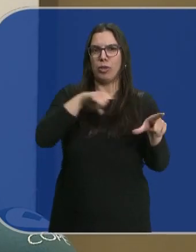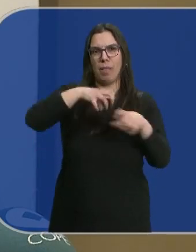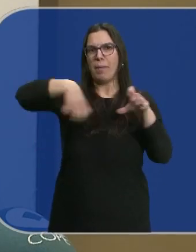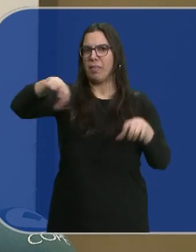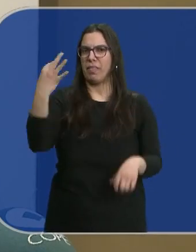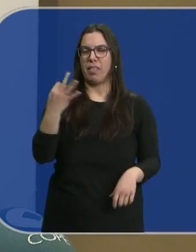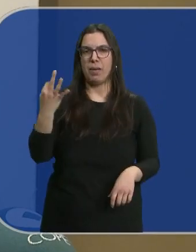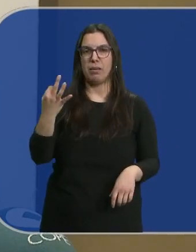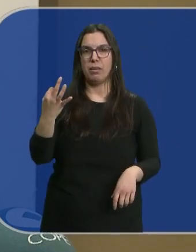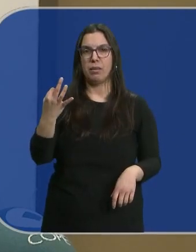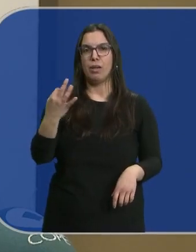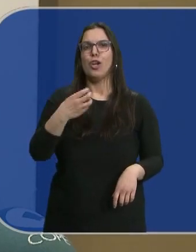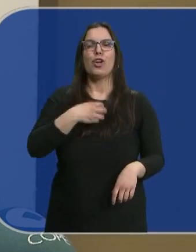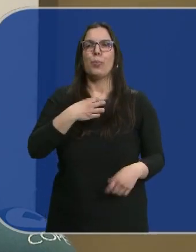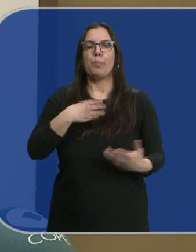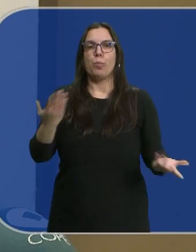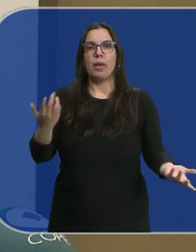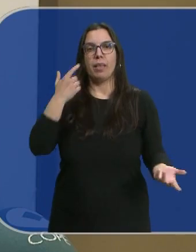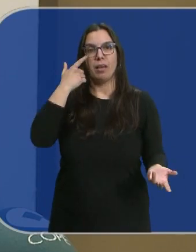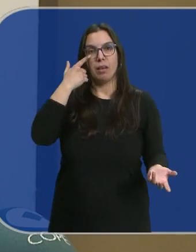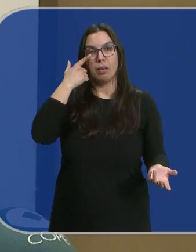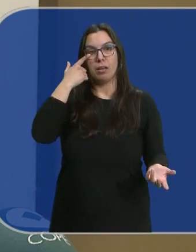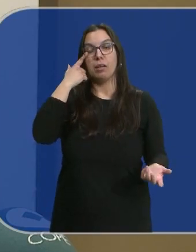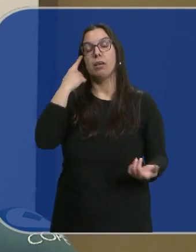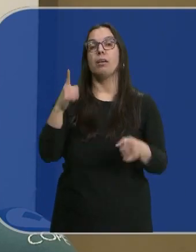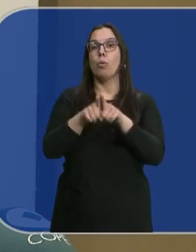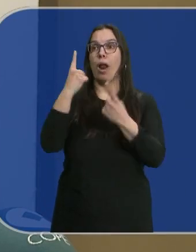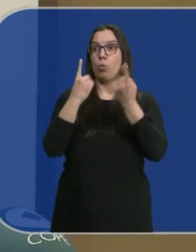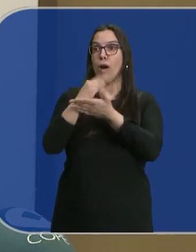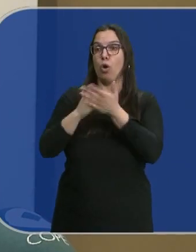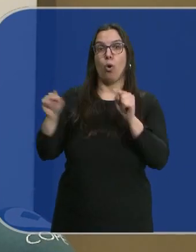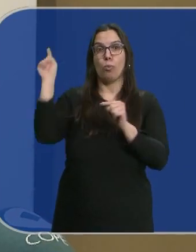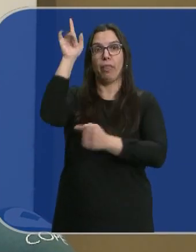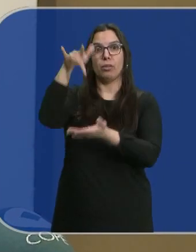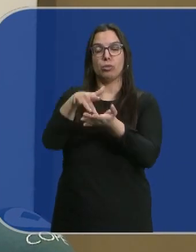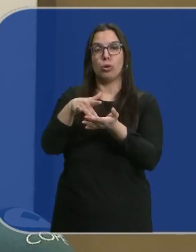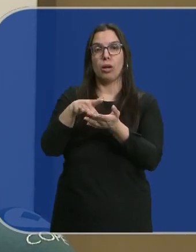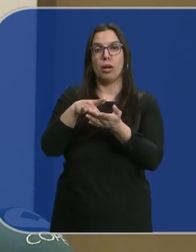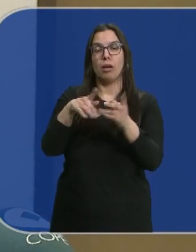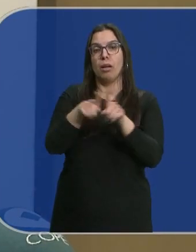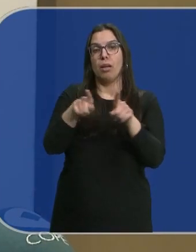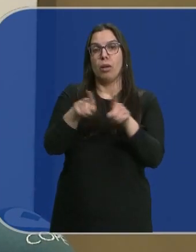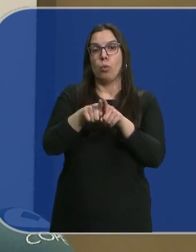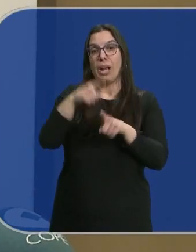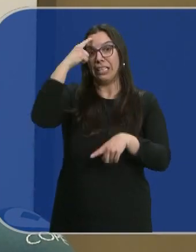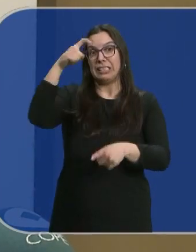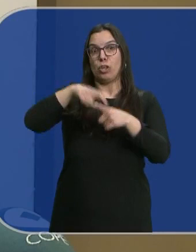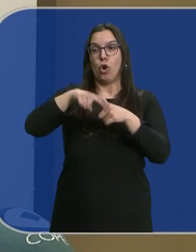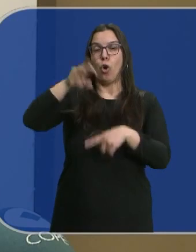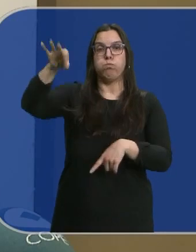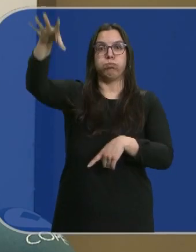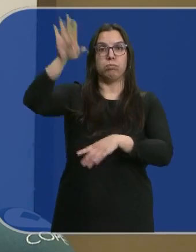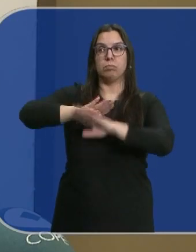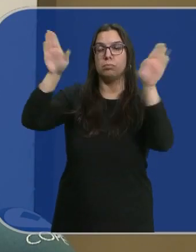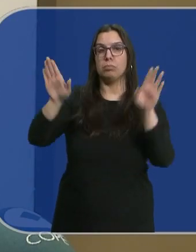Lo que no podemos hacer es, como ocurre en alguna comunidad autónoma, tirar en paracaídas psicólogos a un